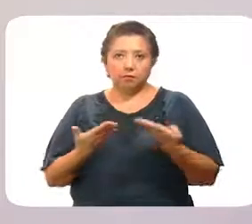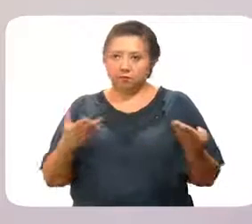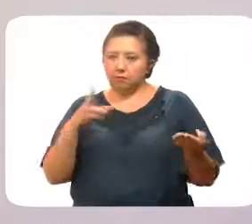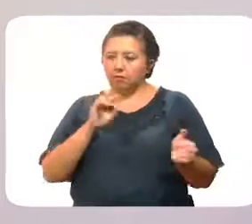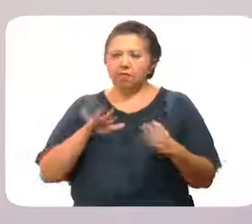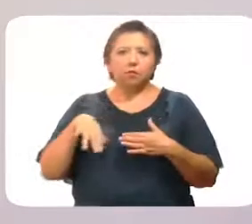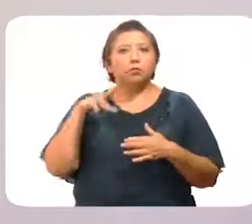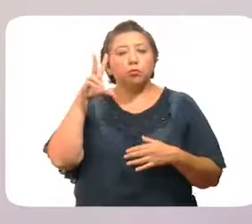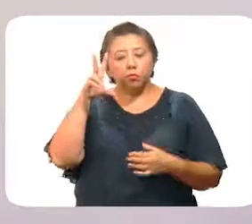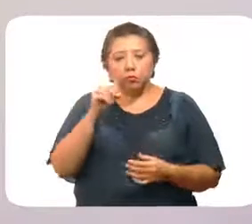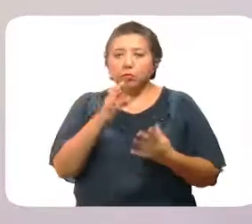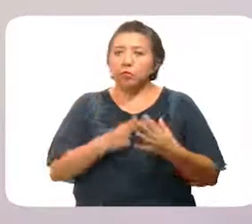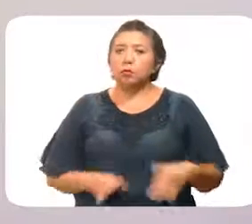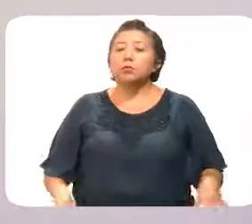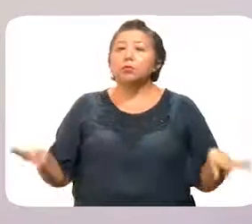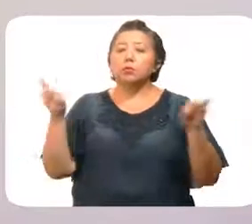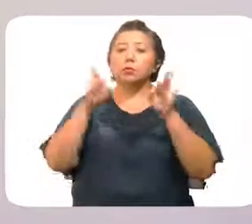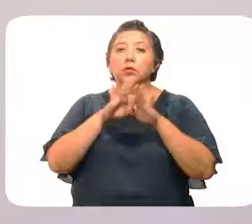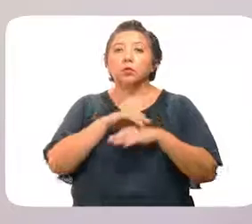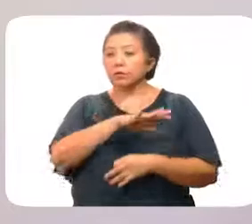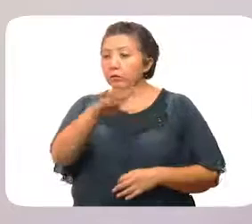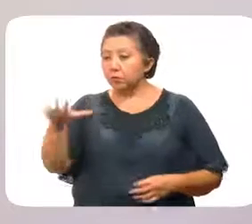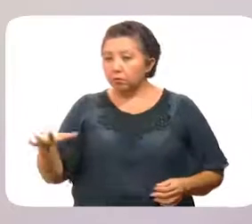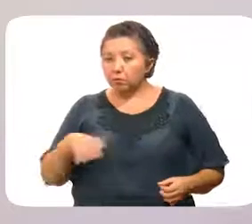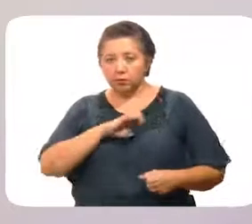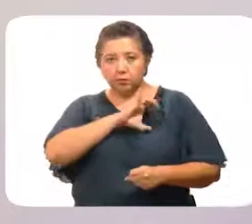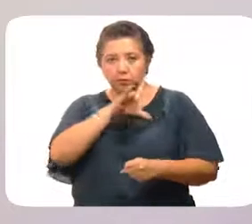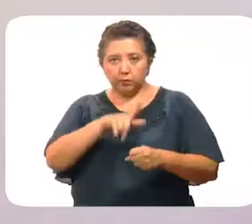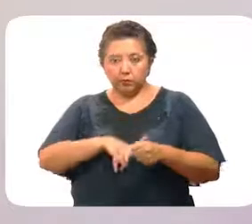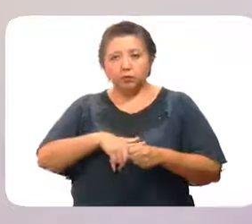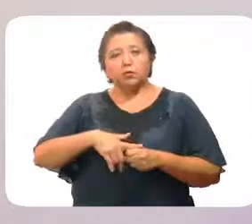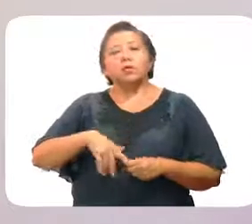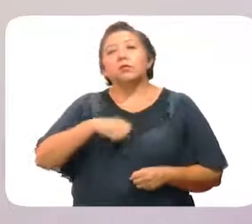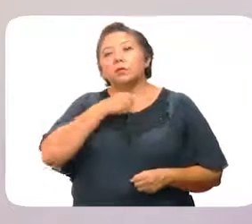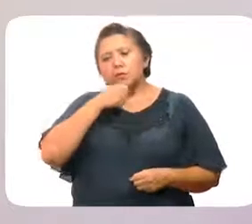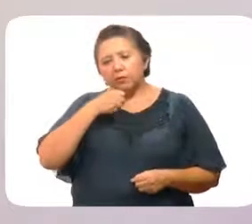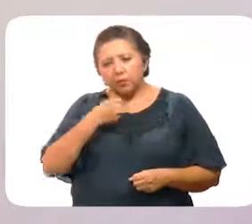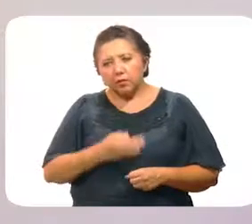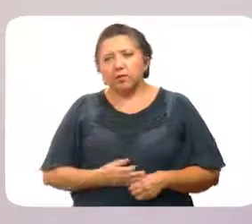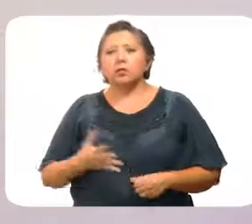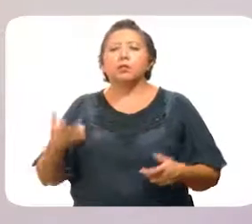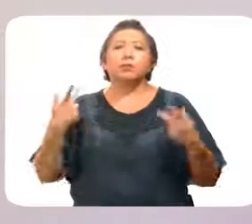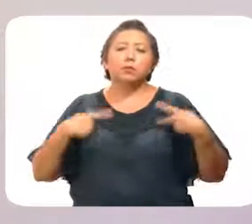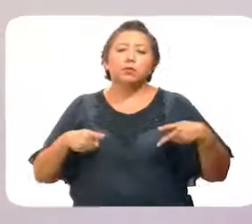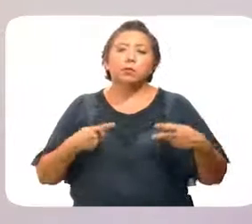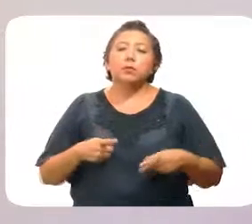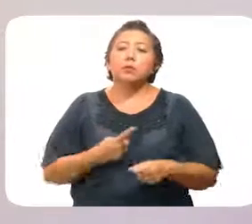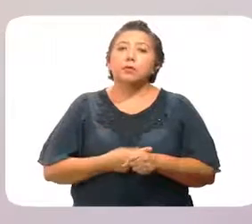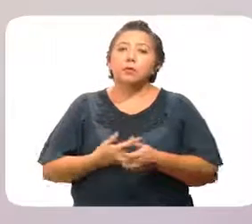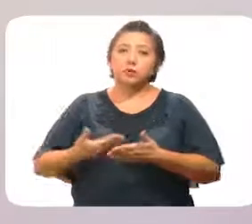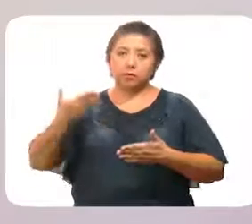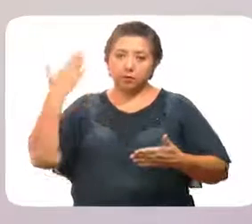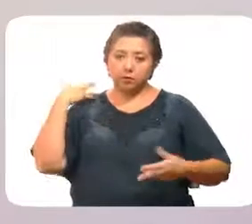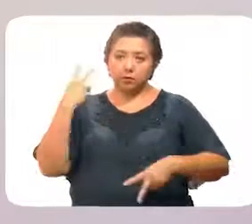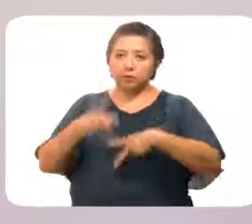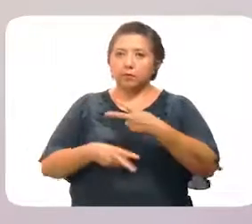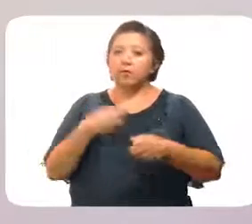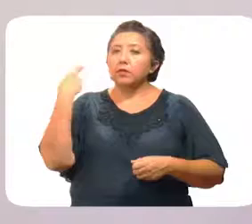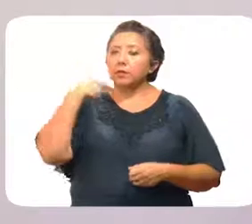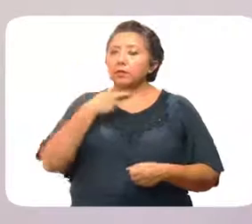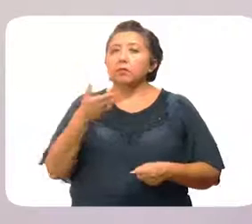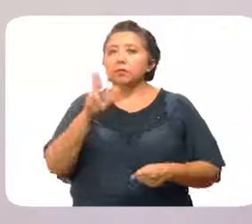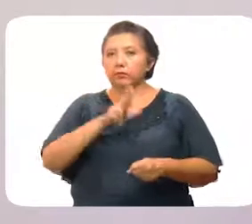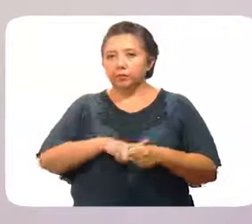la guardia. Es muy importante que todos, en especial los adultos mayores o personas con enfermedades previas, acudan de